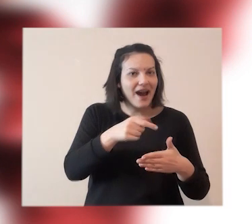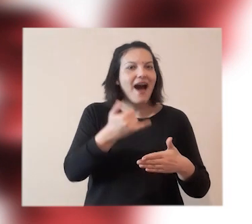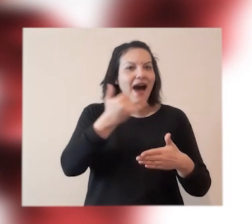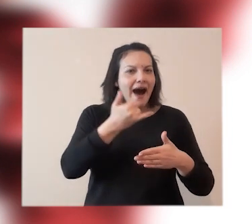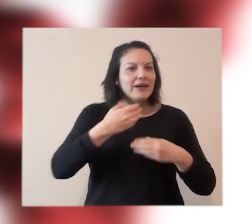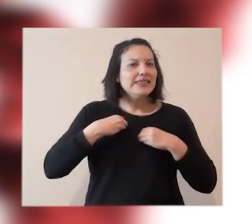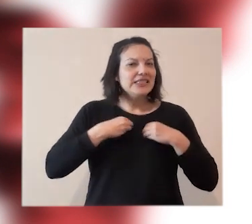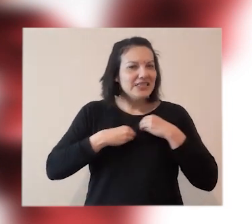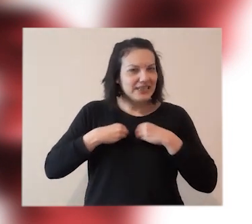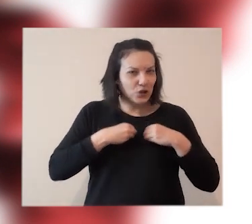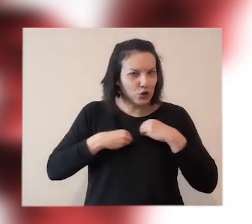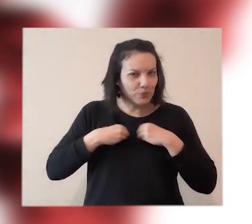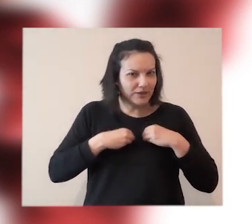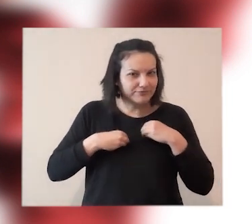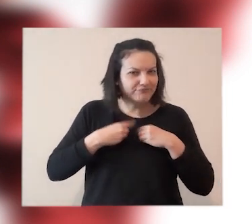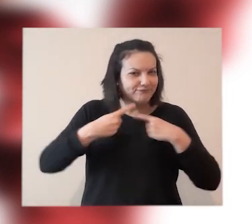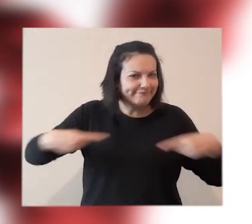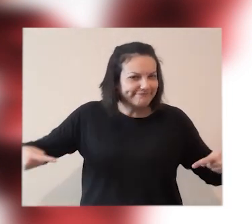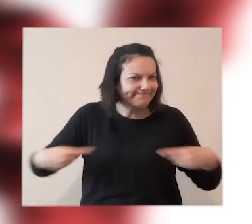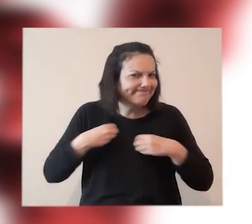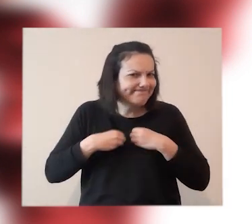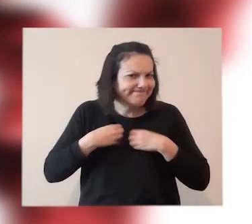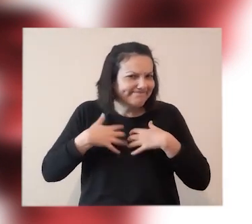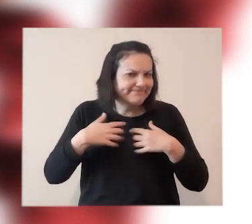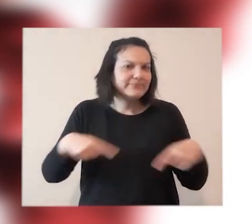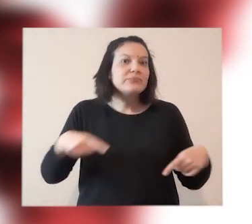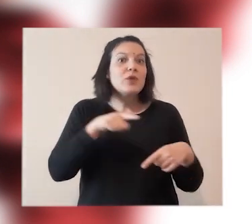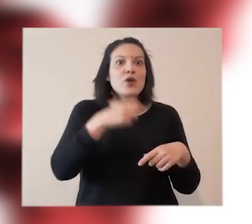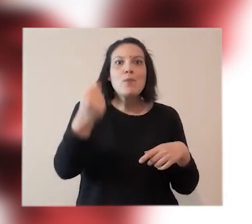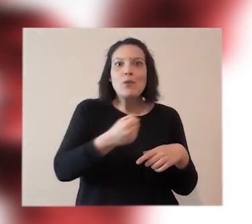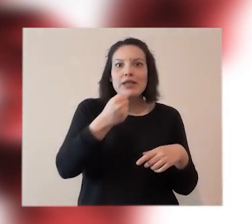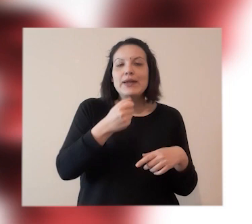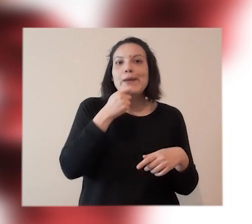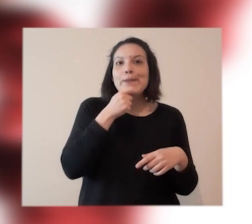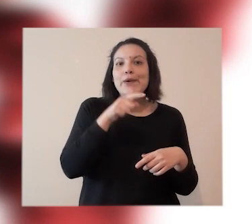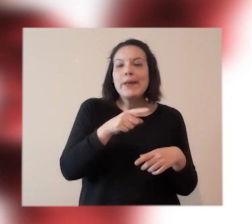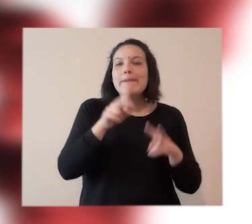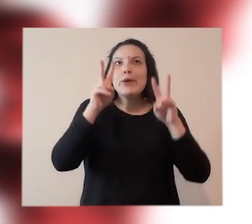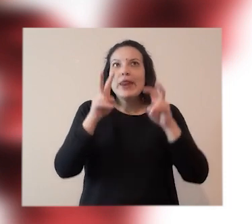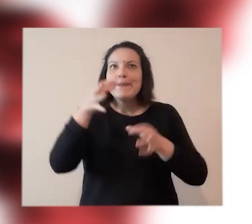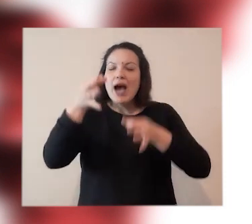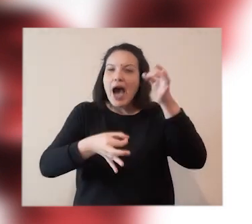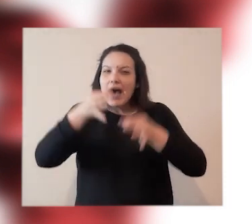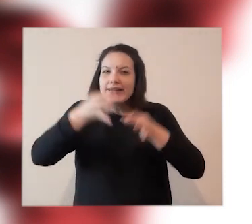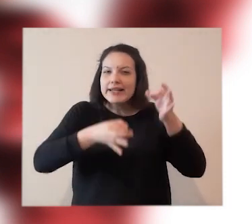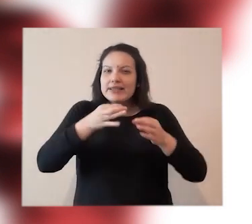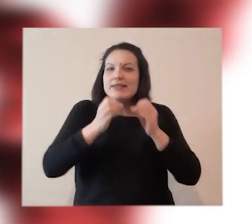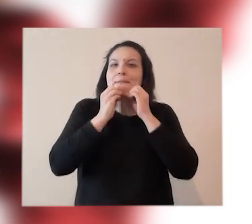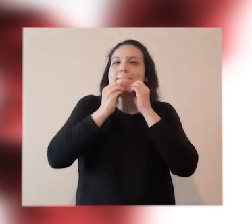aparición de síntomas, ¿sí? Entonces, por eso es muy importante, por ejemplo, a la hora de realizar los test, que se